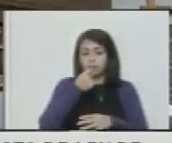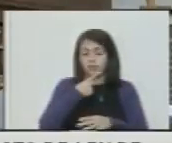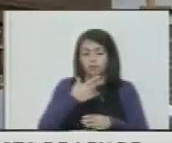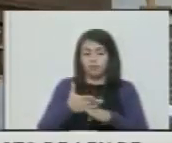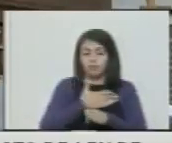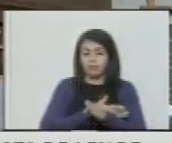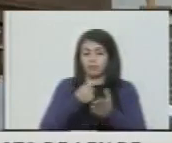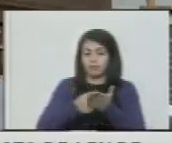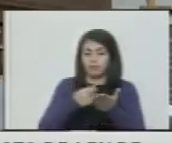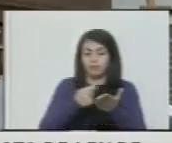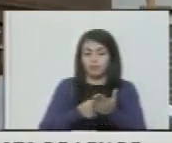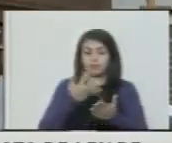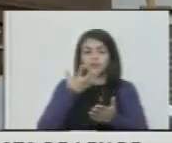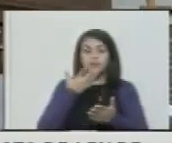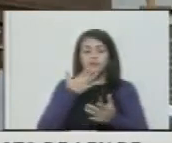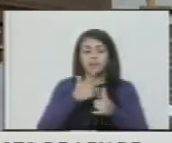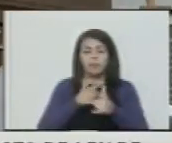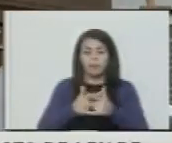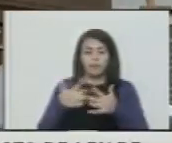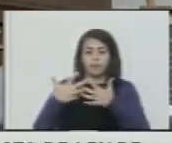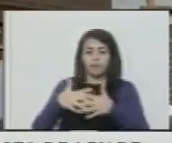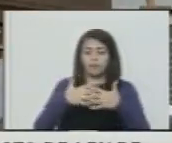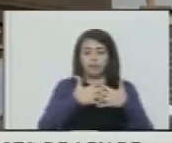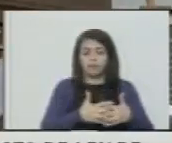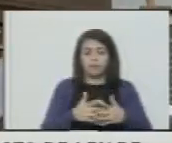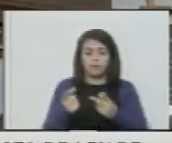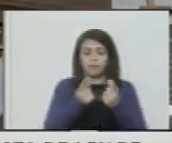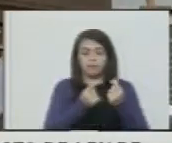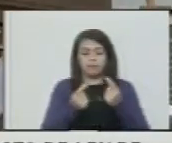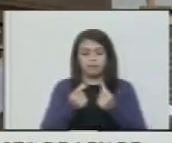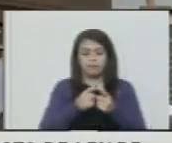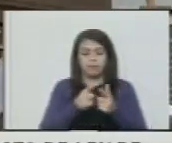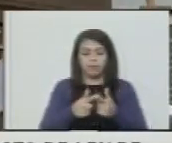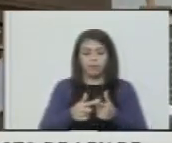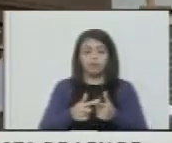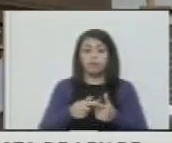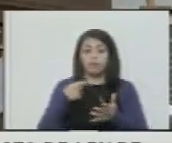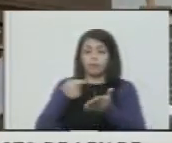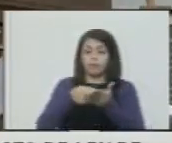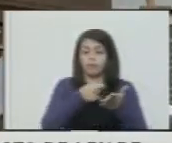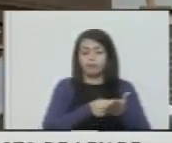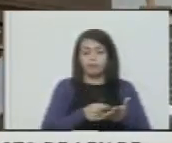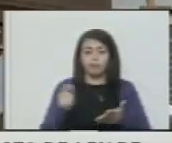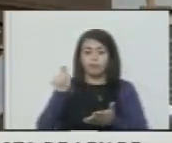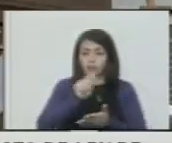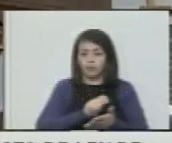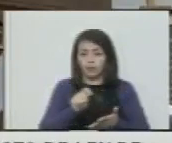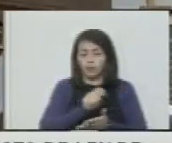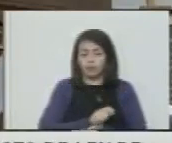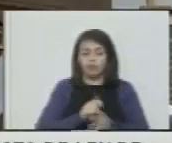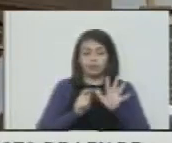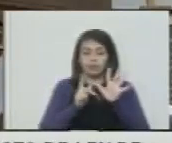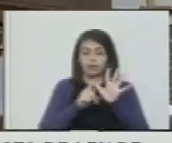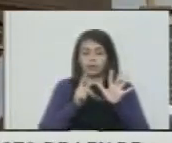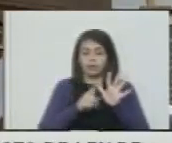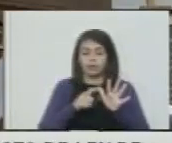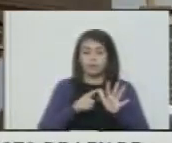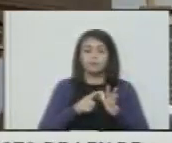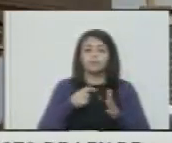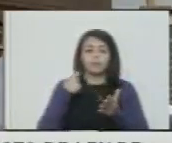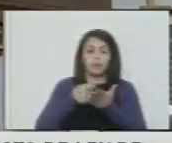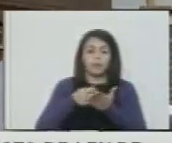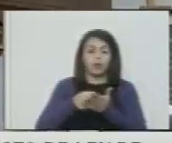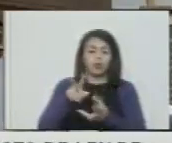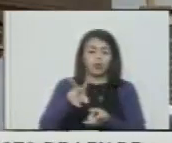de medicina prepagada en los casos de las empresas financiadoras de primas o de cuotas. 5.